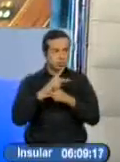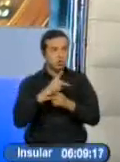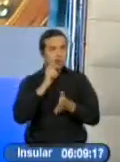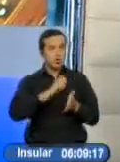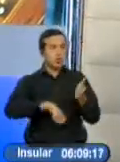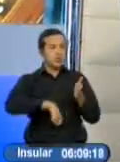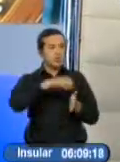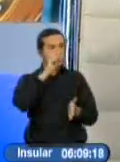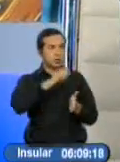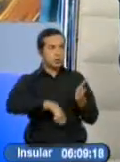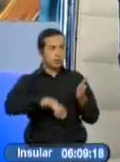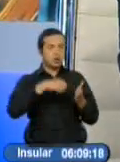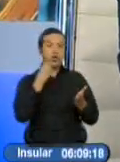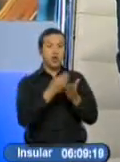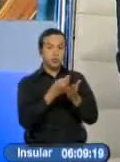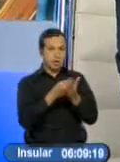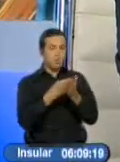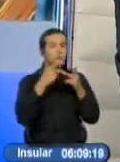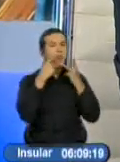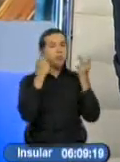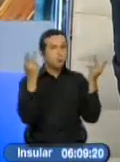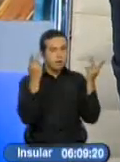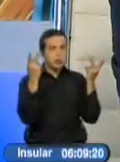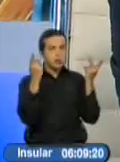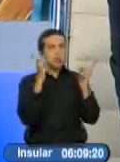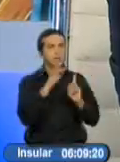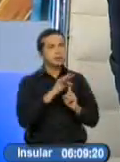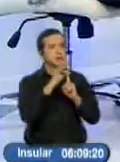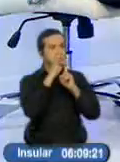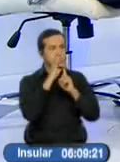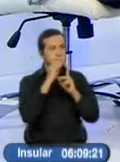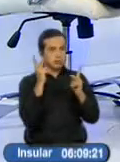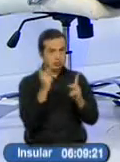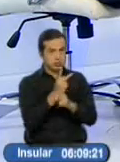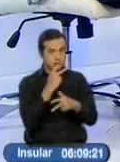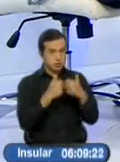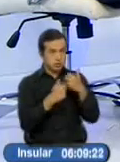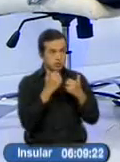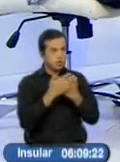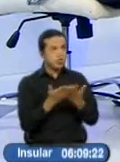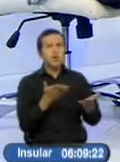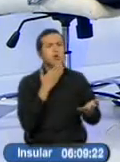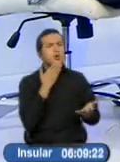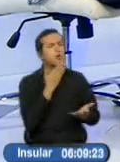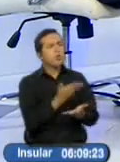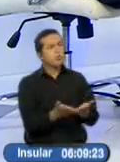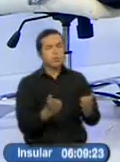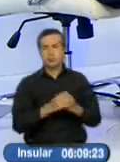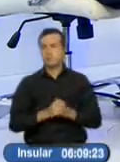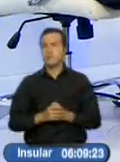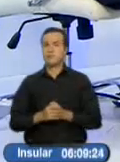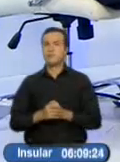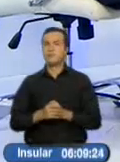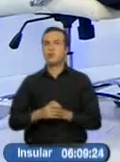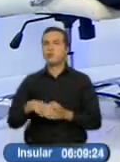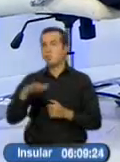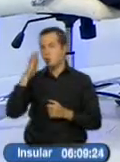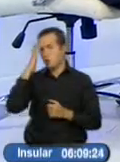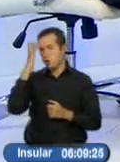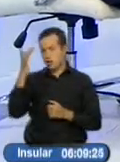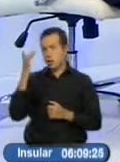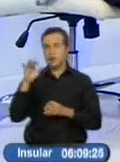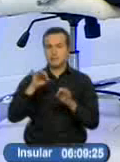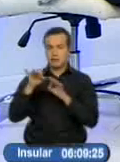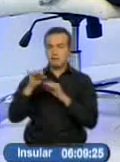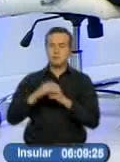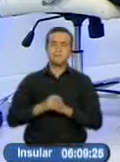contratación pública, la compra pública a través de regímenes especiales, ¿los ha afectado? ¿En qué sentido? Nos ha afectado en el sentido de que